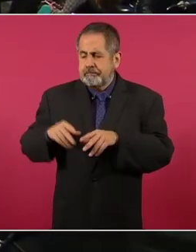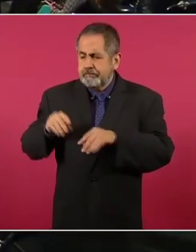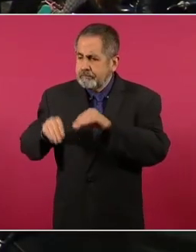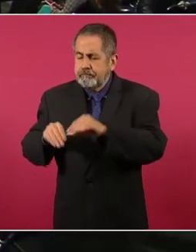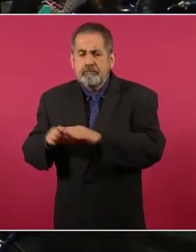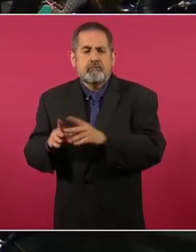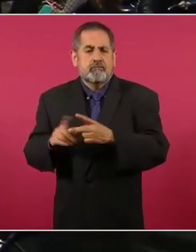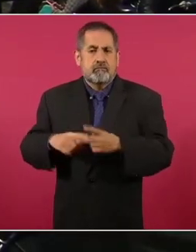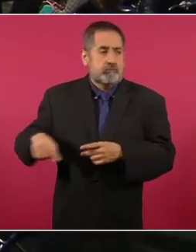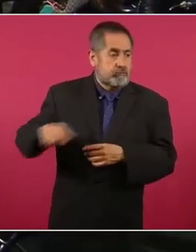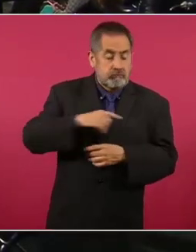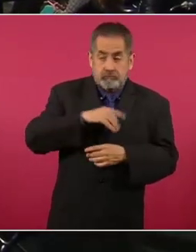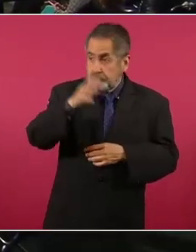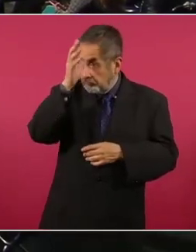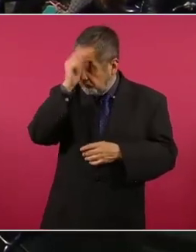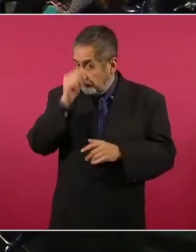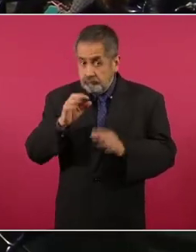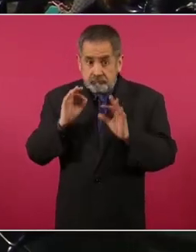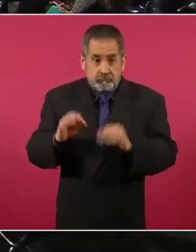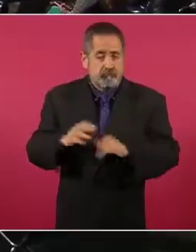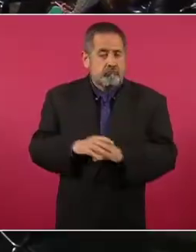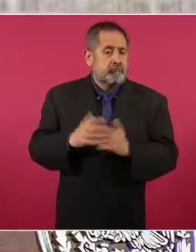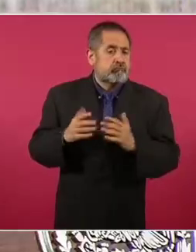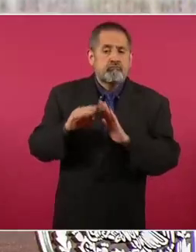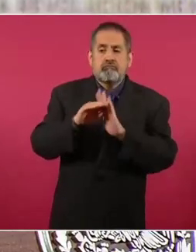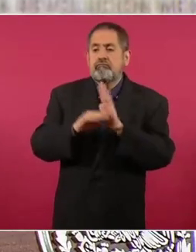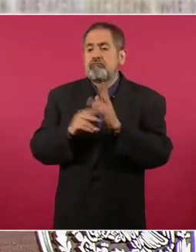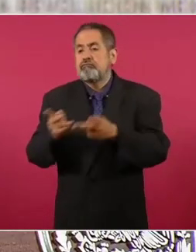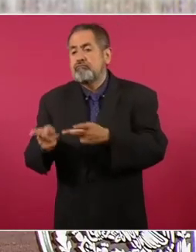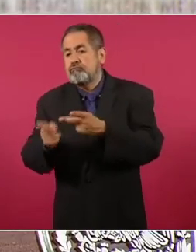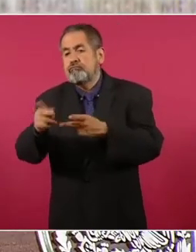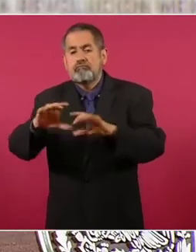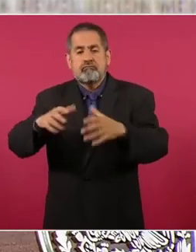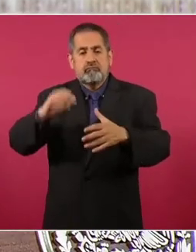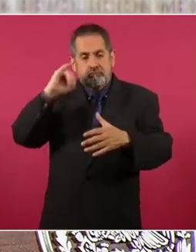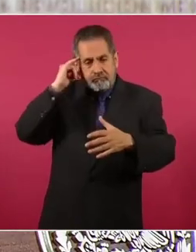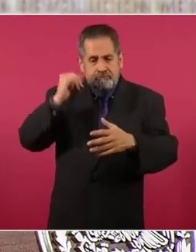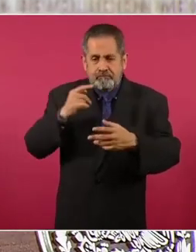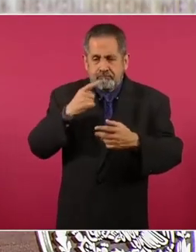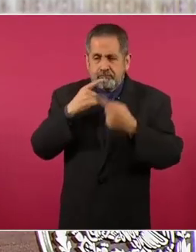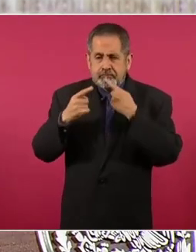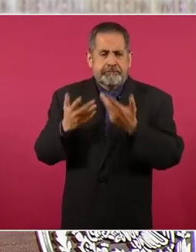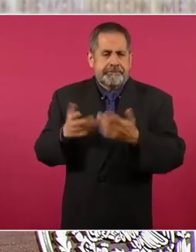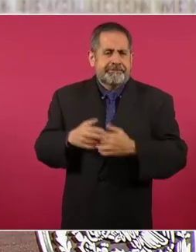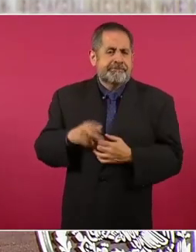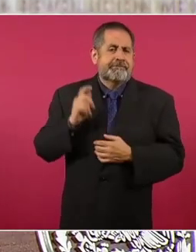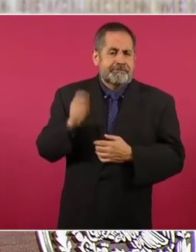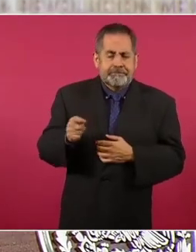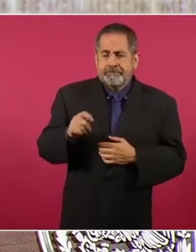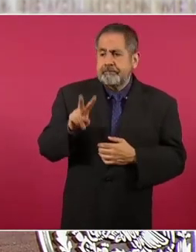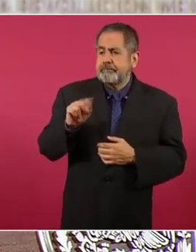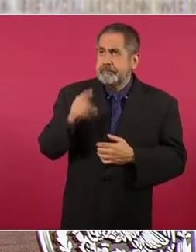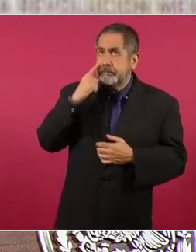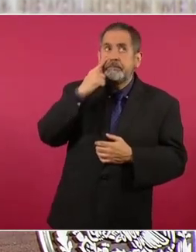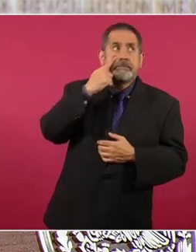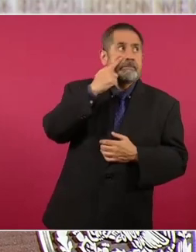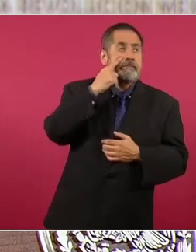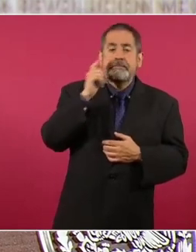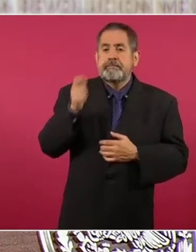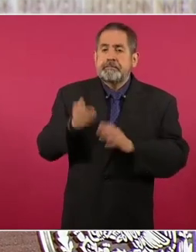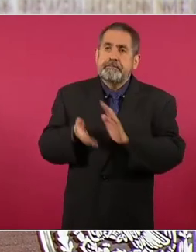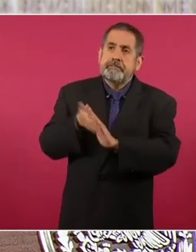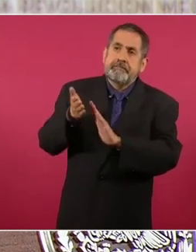las consultas que se llevan a la práctica, el avance en las obras,